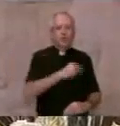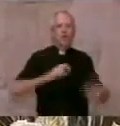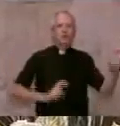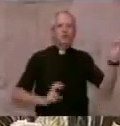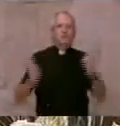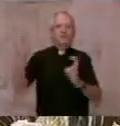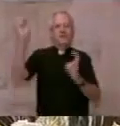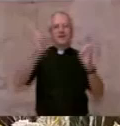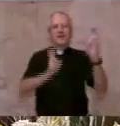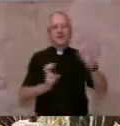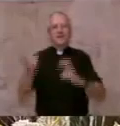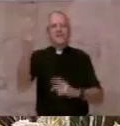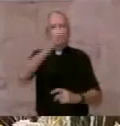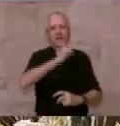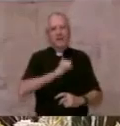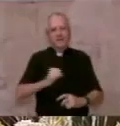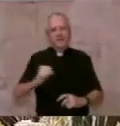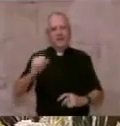Señor.